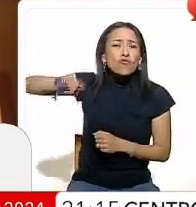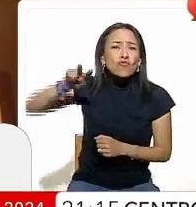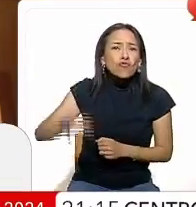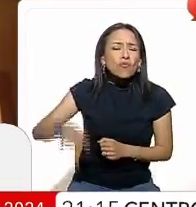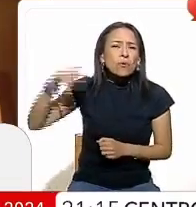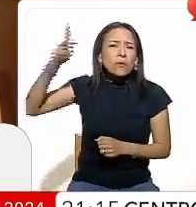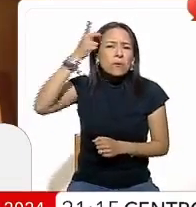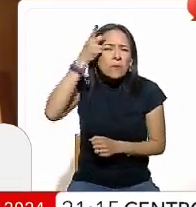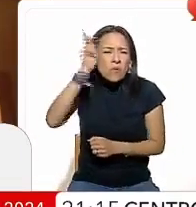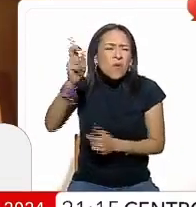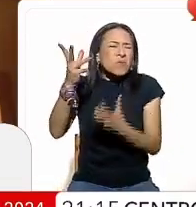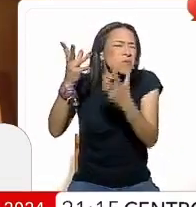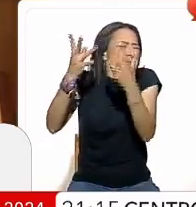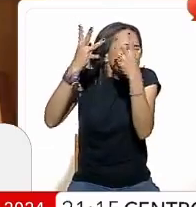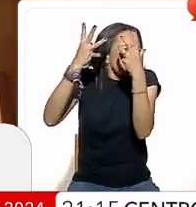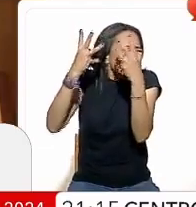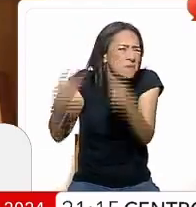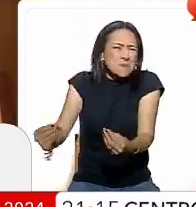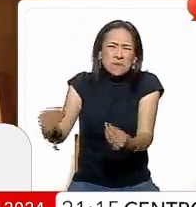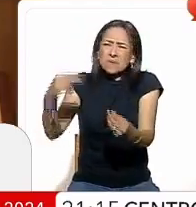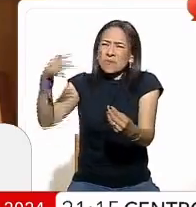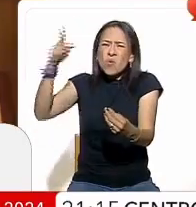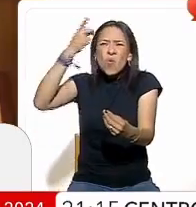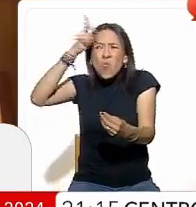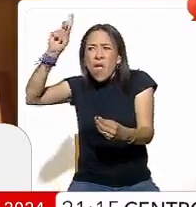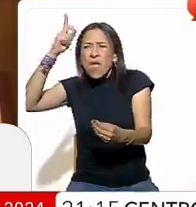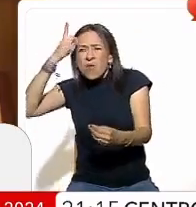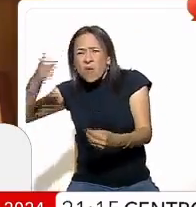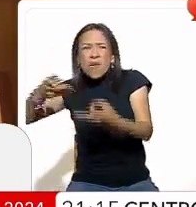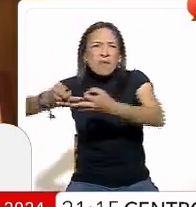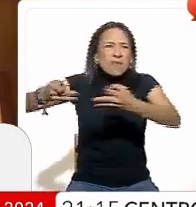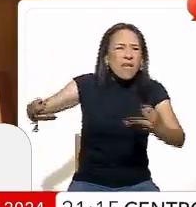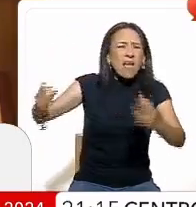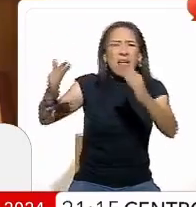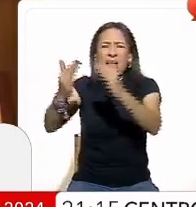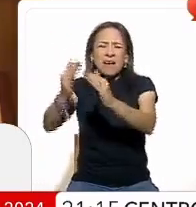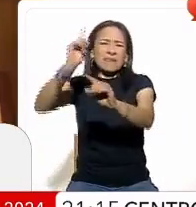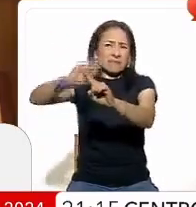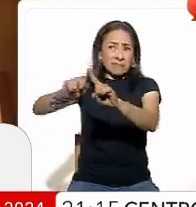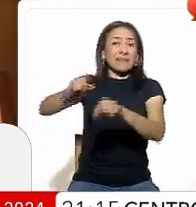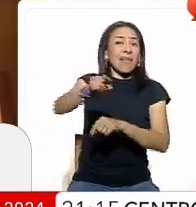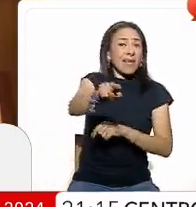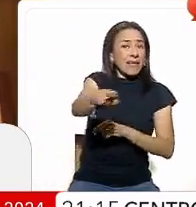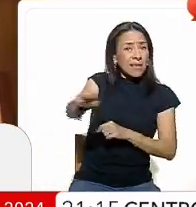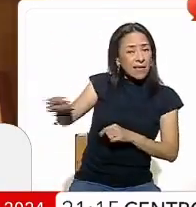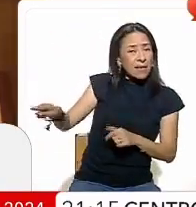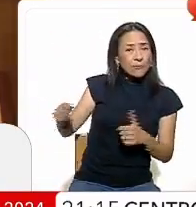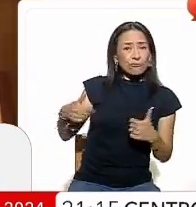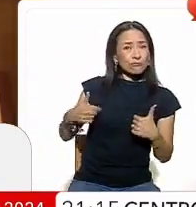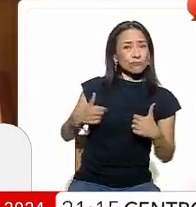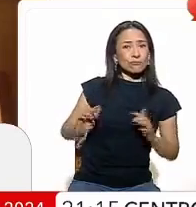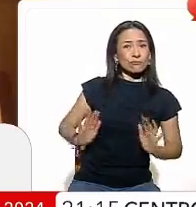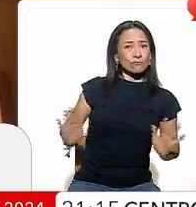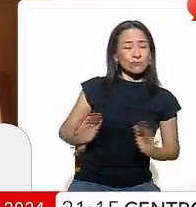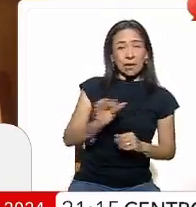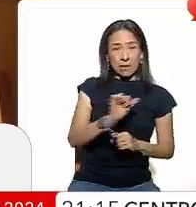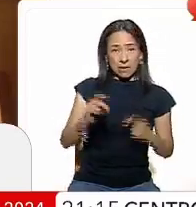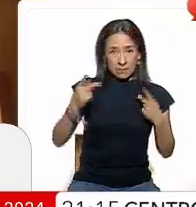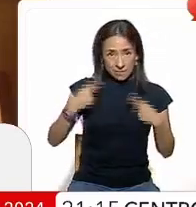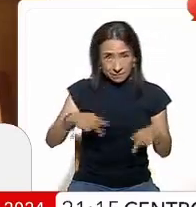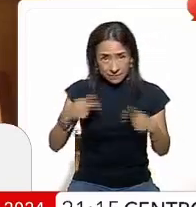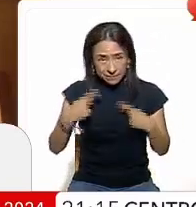propiedades. Todo esto, pues, un profesional de la comunicación, pues